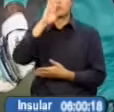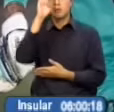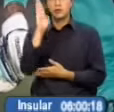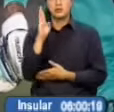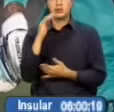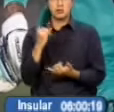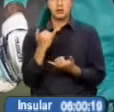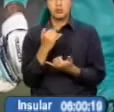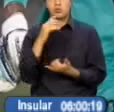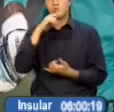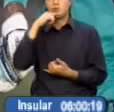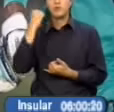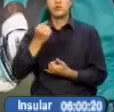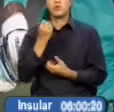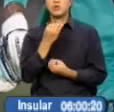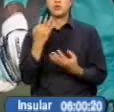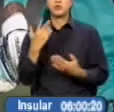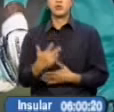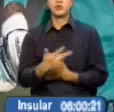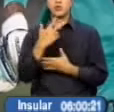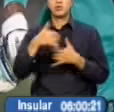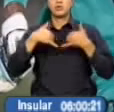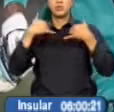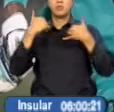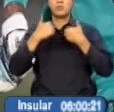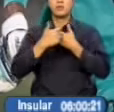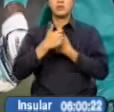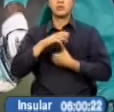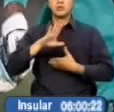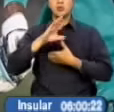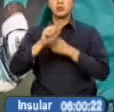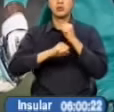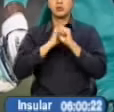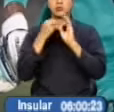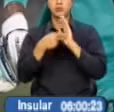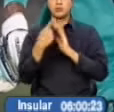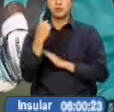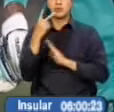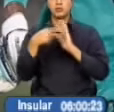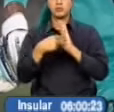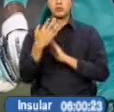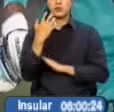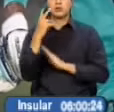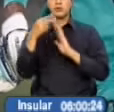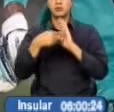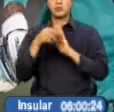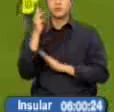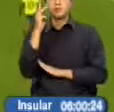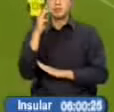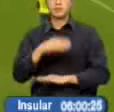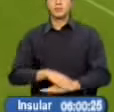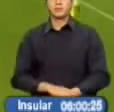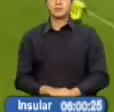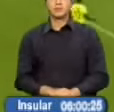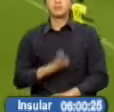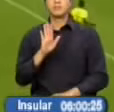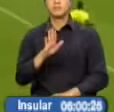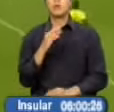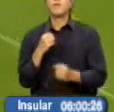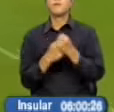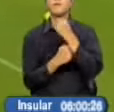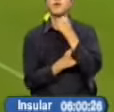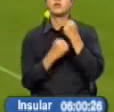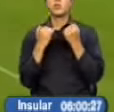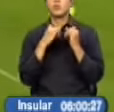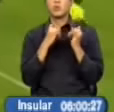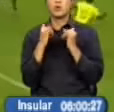además cuenta con tres copas américa en su historial la del 2011 2015 y 2016 su principal fortaleza es